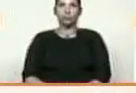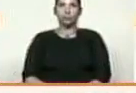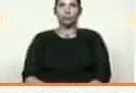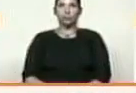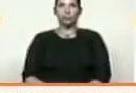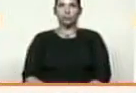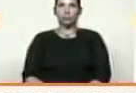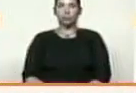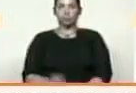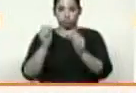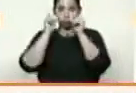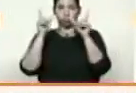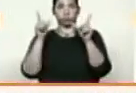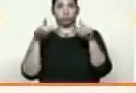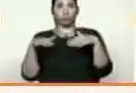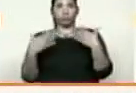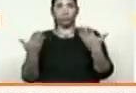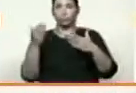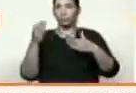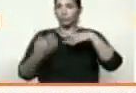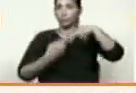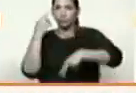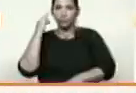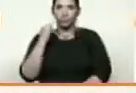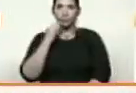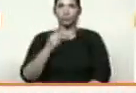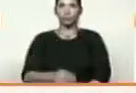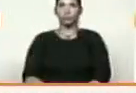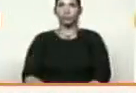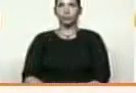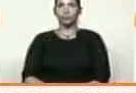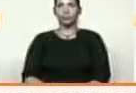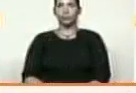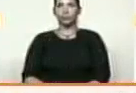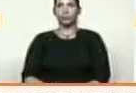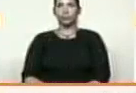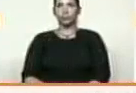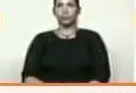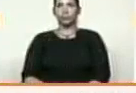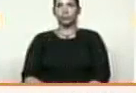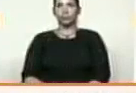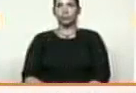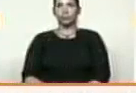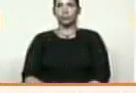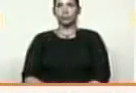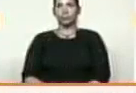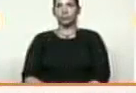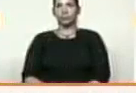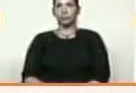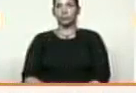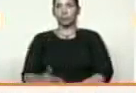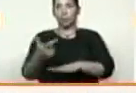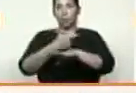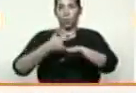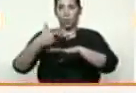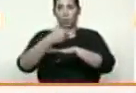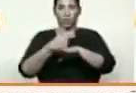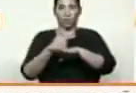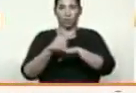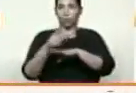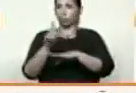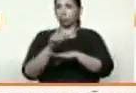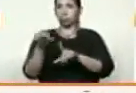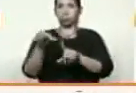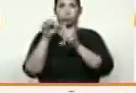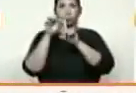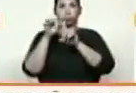el impacto de la revolución bolivariana que gobiernos que habían sido electos por la derecha, como